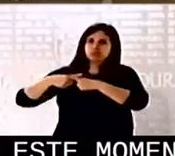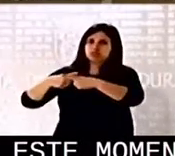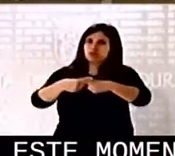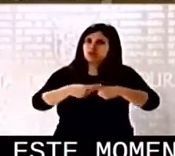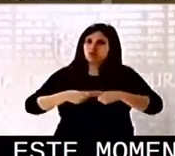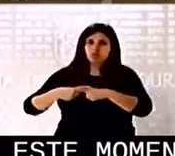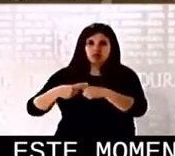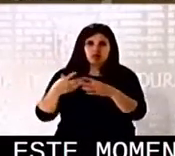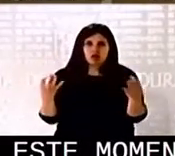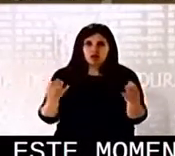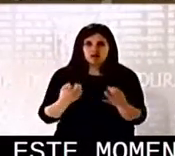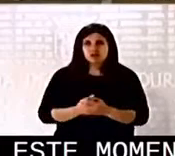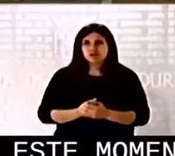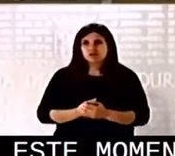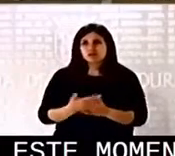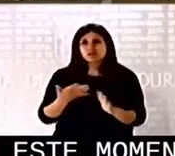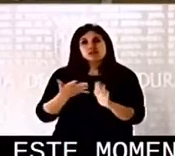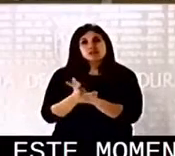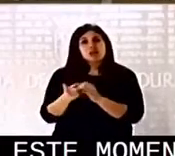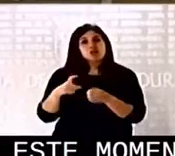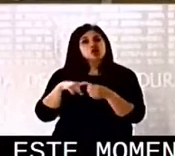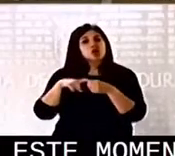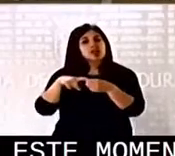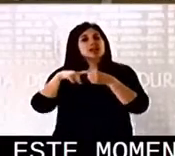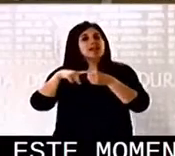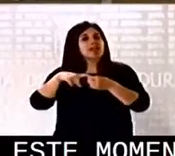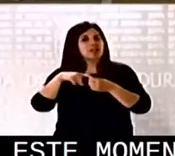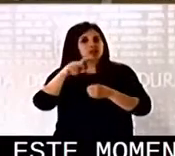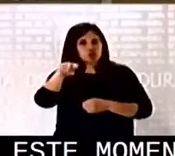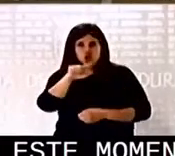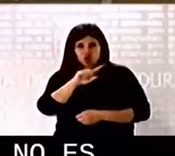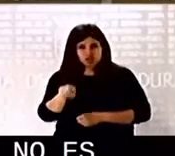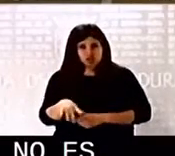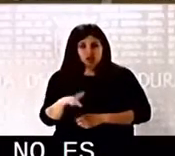Esto no es solidaridad, esto no es caridad,